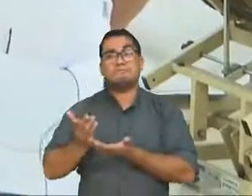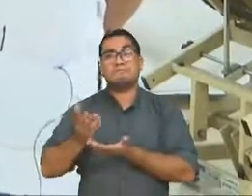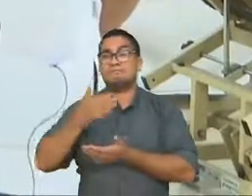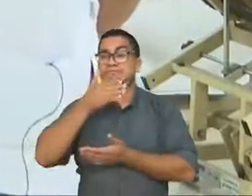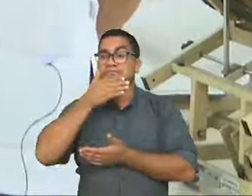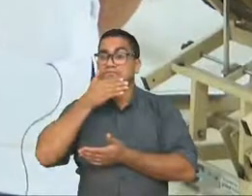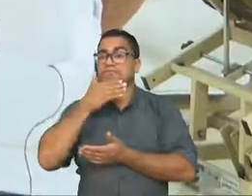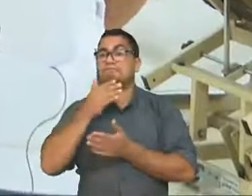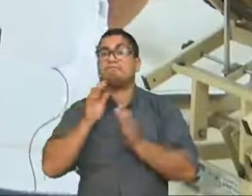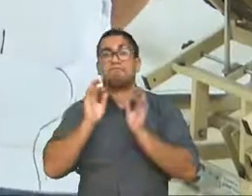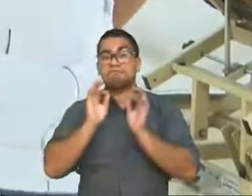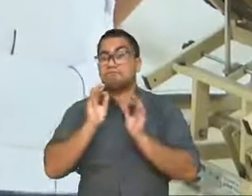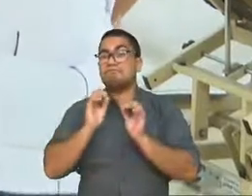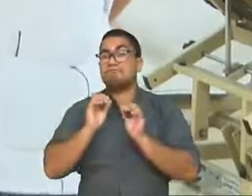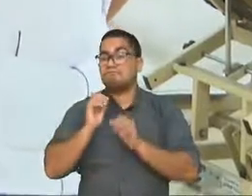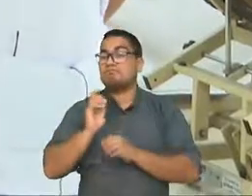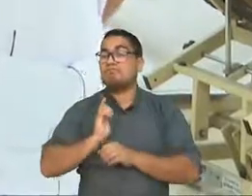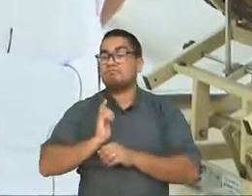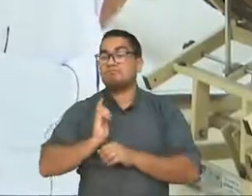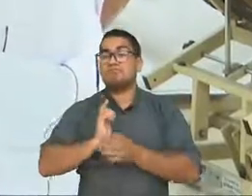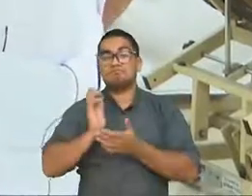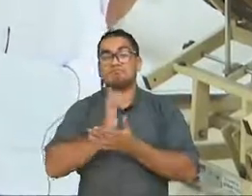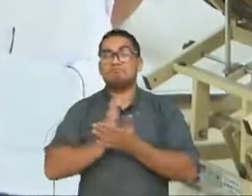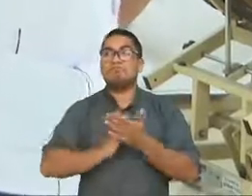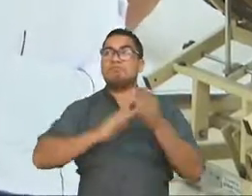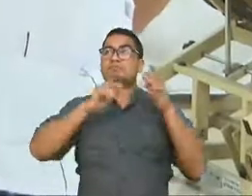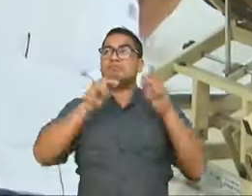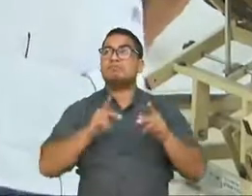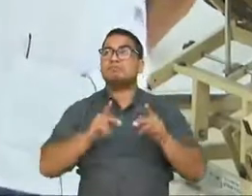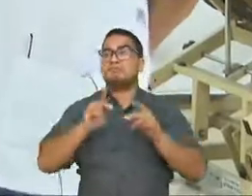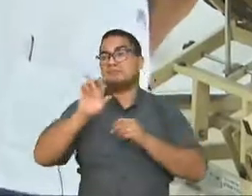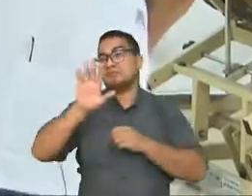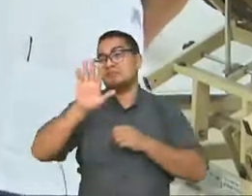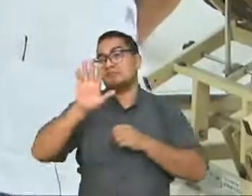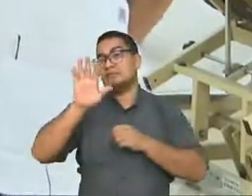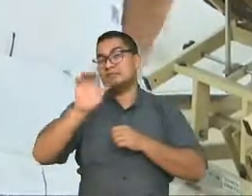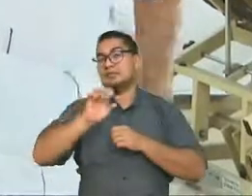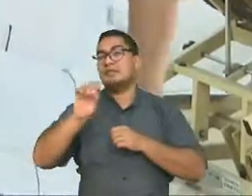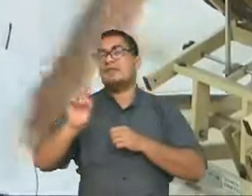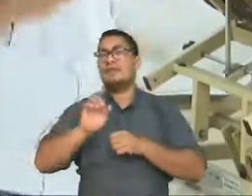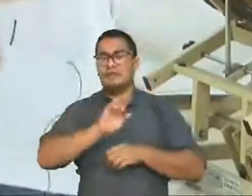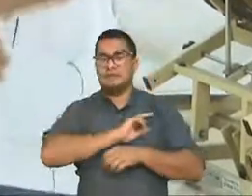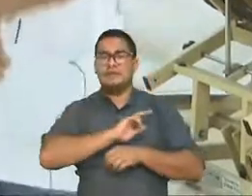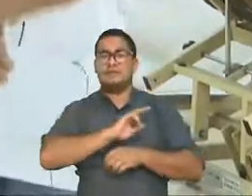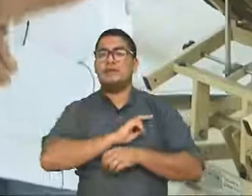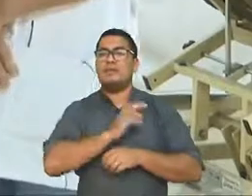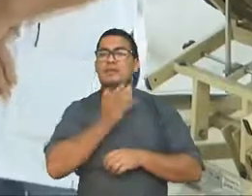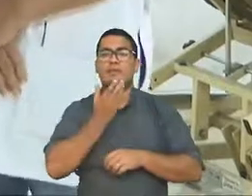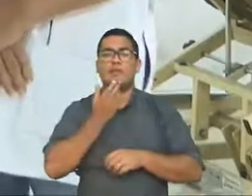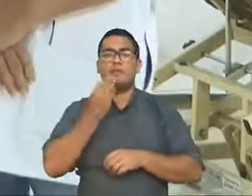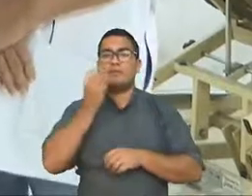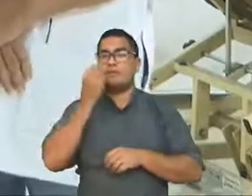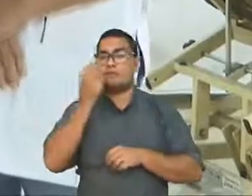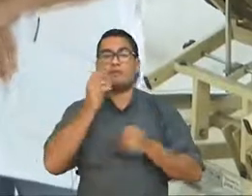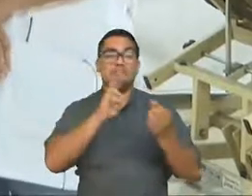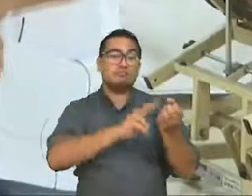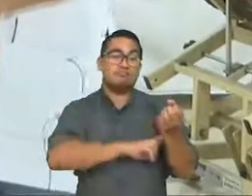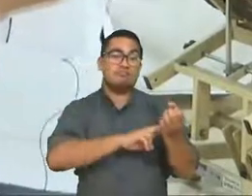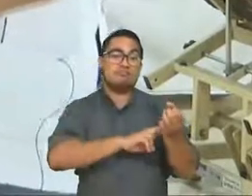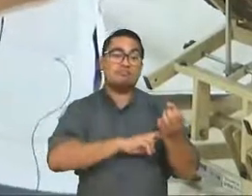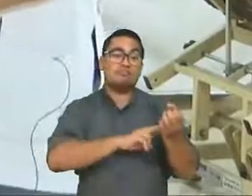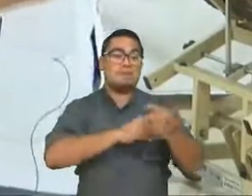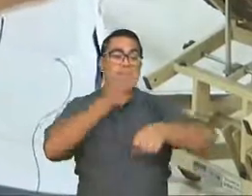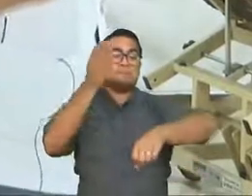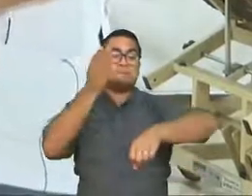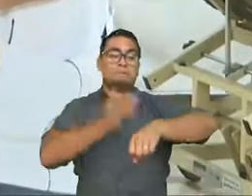pero se está dando el caso. Podría ser tal vez en un 5%, pero sí tenemos adolescentes diabéticos que han quedado